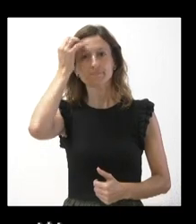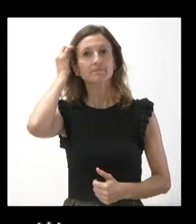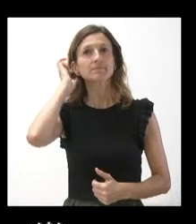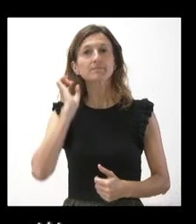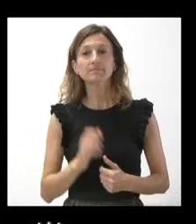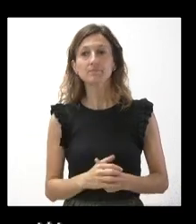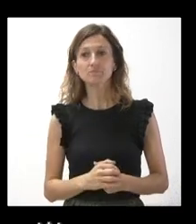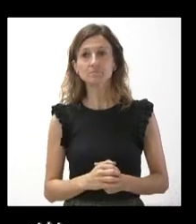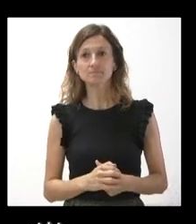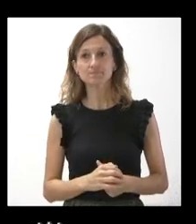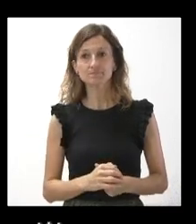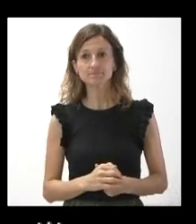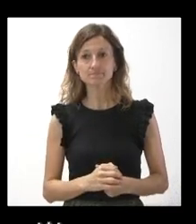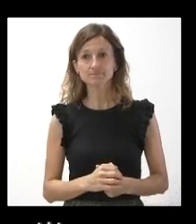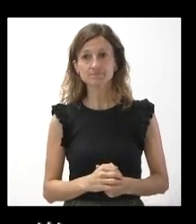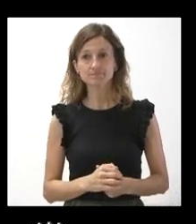Sí, Begoña.